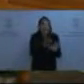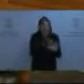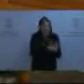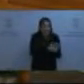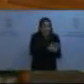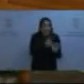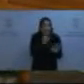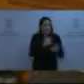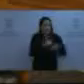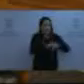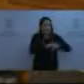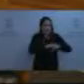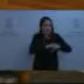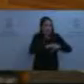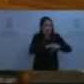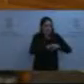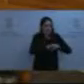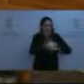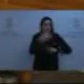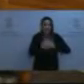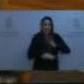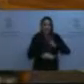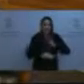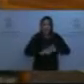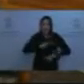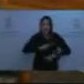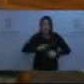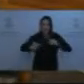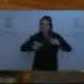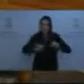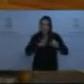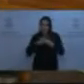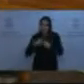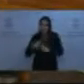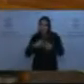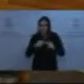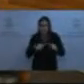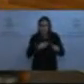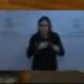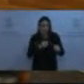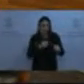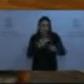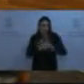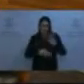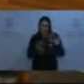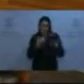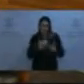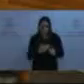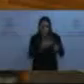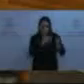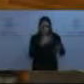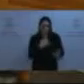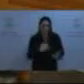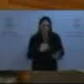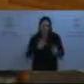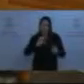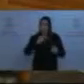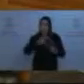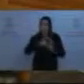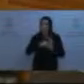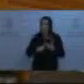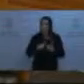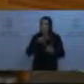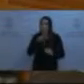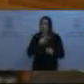no restringen la capacidad de decisión de las comunidades asturianas, como usted señala en la propia pregunta. En primer lugar, las modificaciones responden a